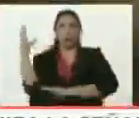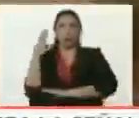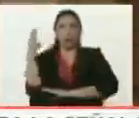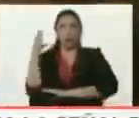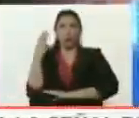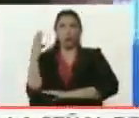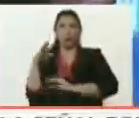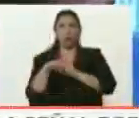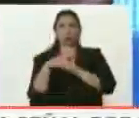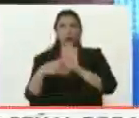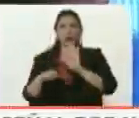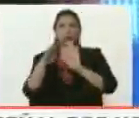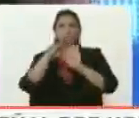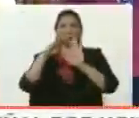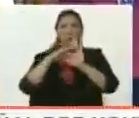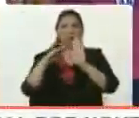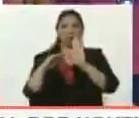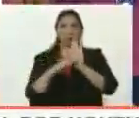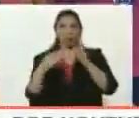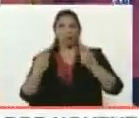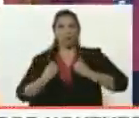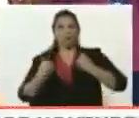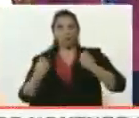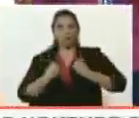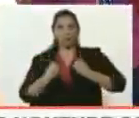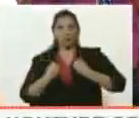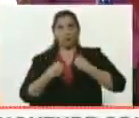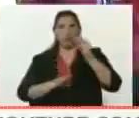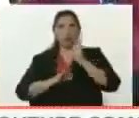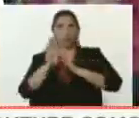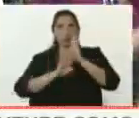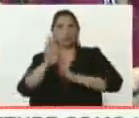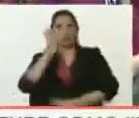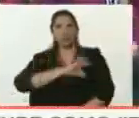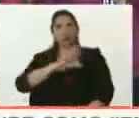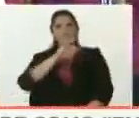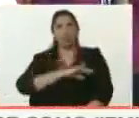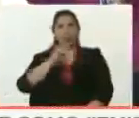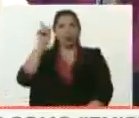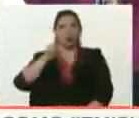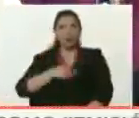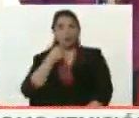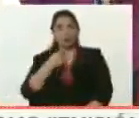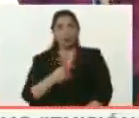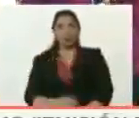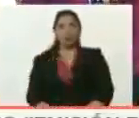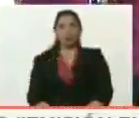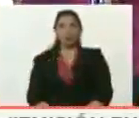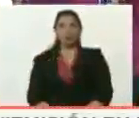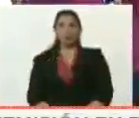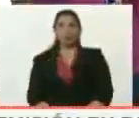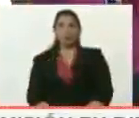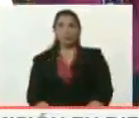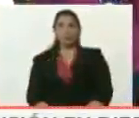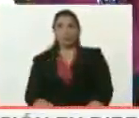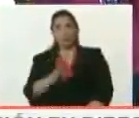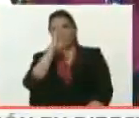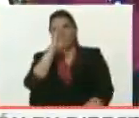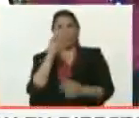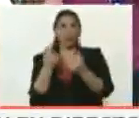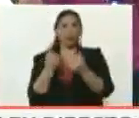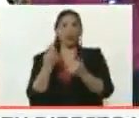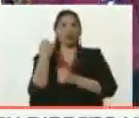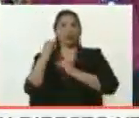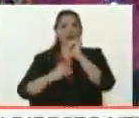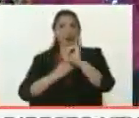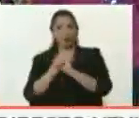por sus derechos fundamentales a la vida, al desarrollo social. También decía pues que el Fondo Monetario